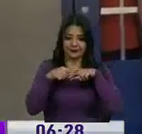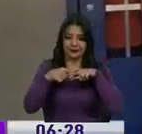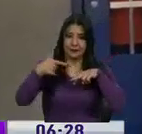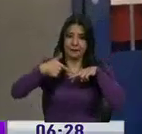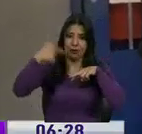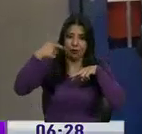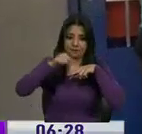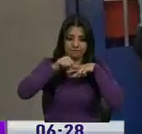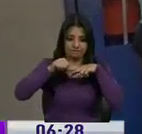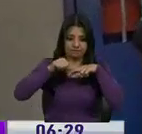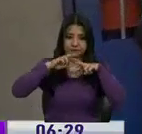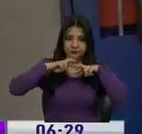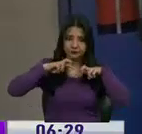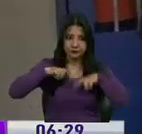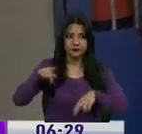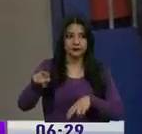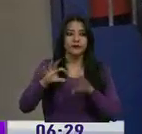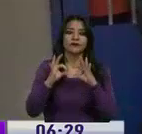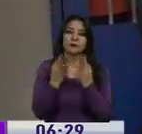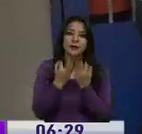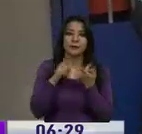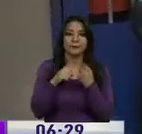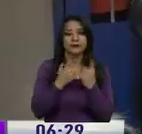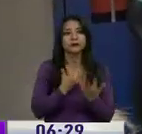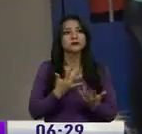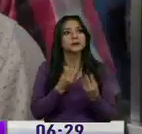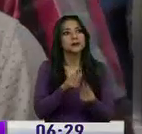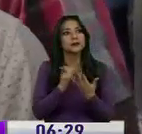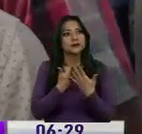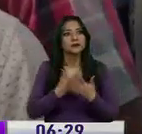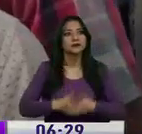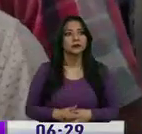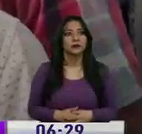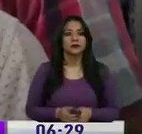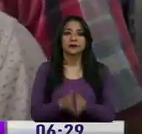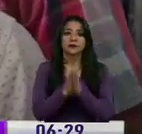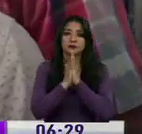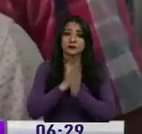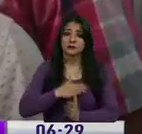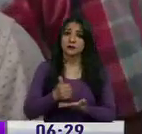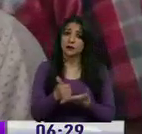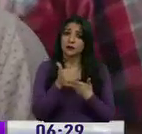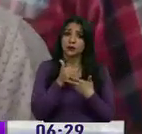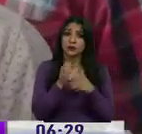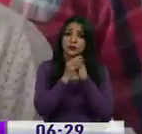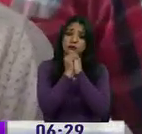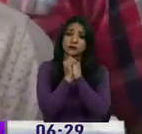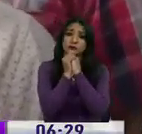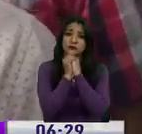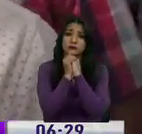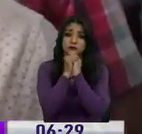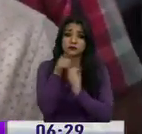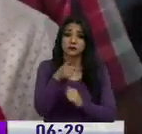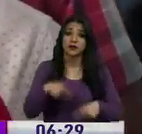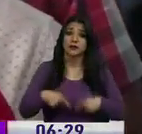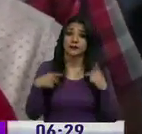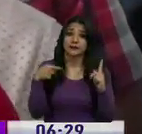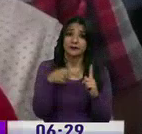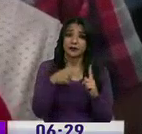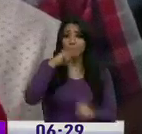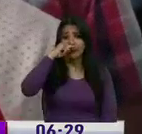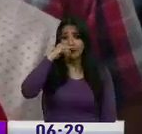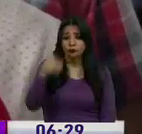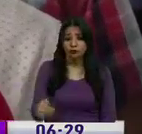exteriores sus allegados aguardaban noticias así que les pedimos que por favor nos ayuden a orar por la vía de axel es un pequeño y